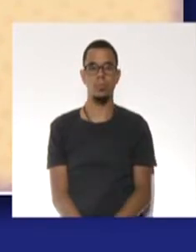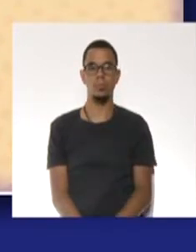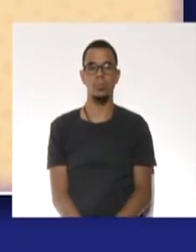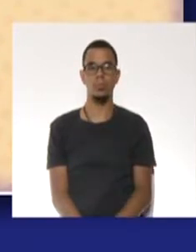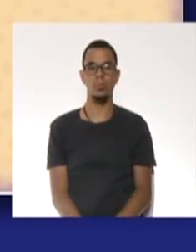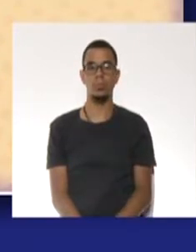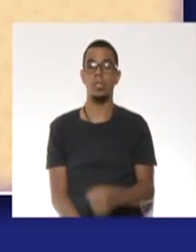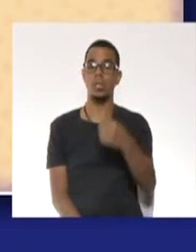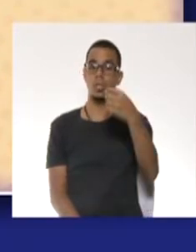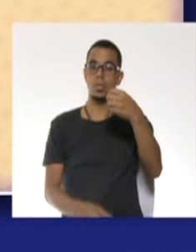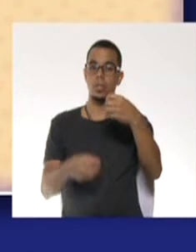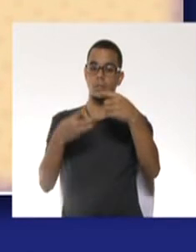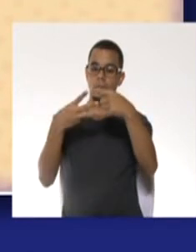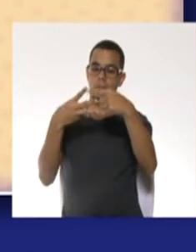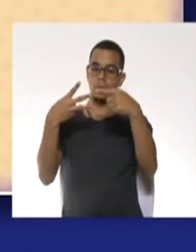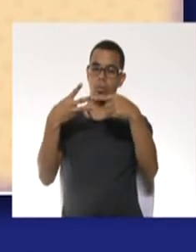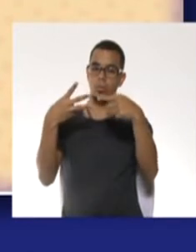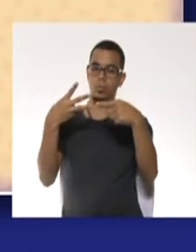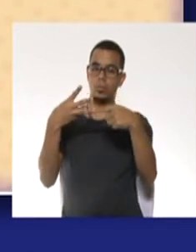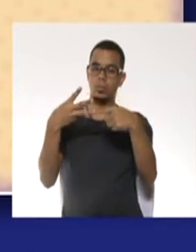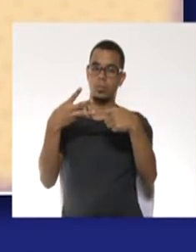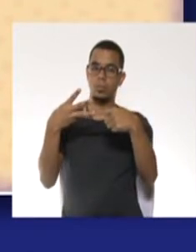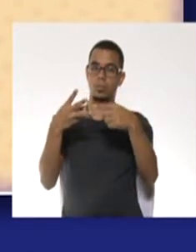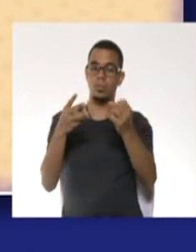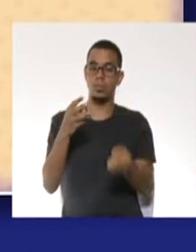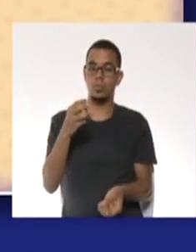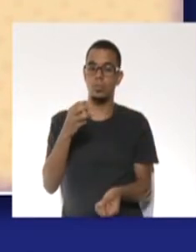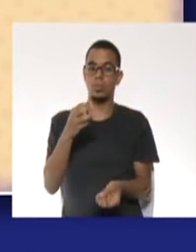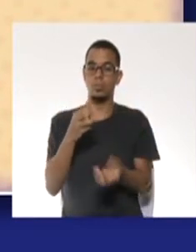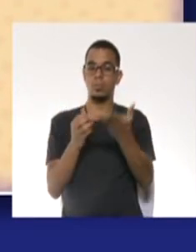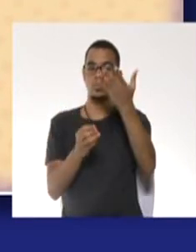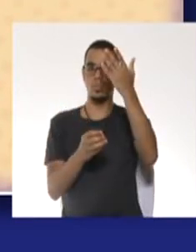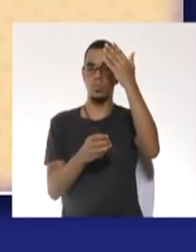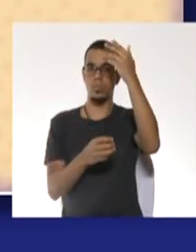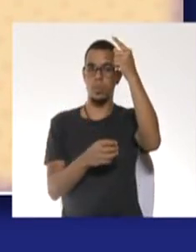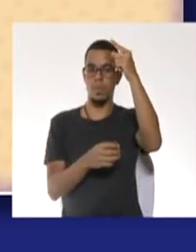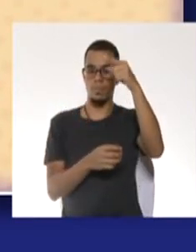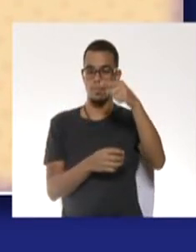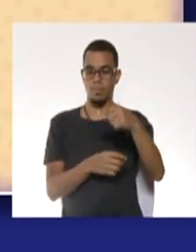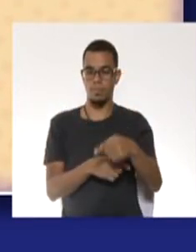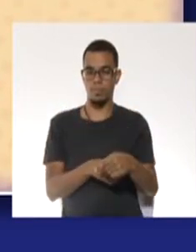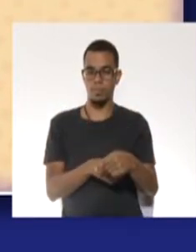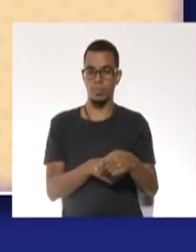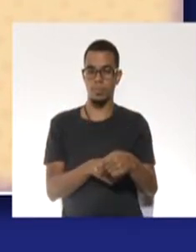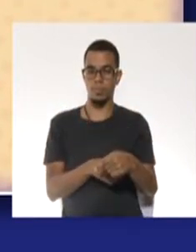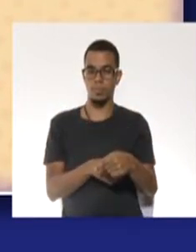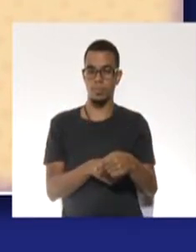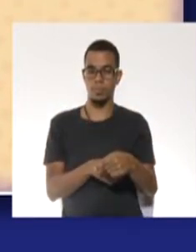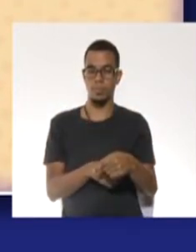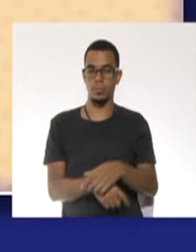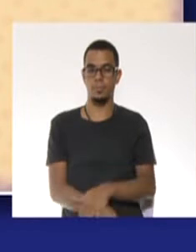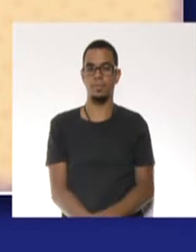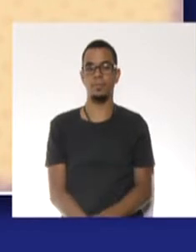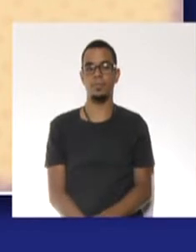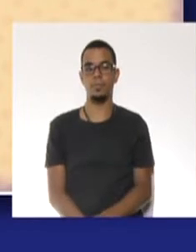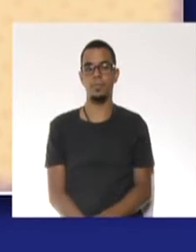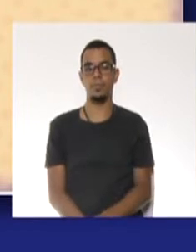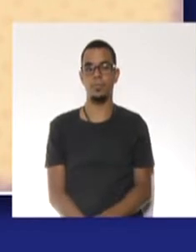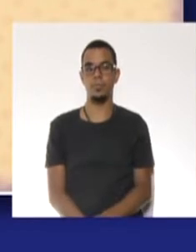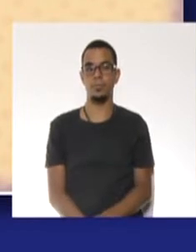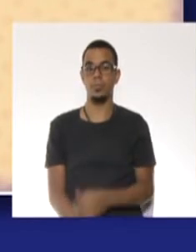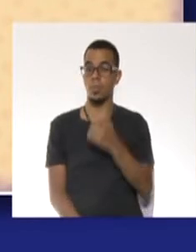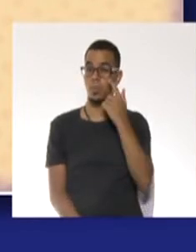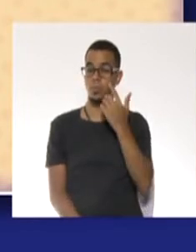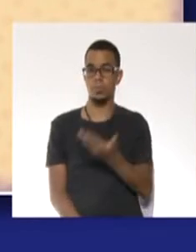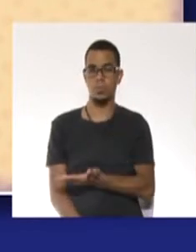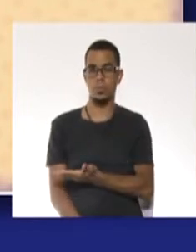3 planteamientos de ejercicios sobre lanzamiento vertical hacia arriba. Bien, como pudieron